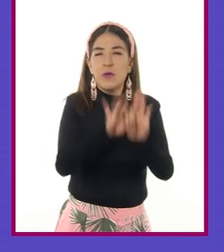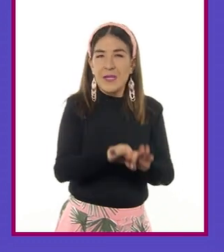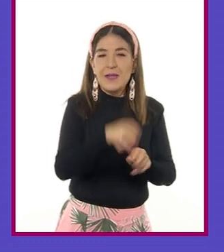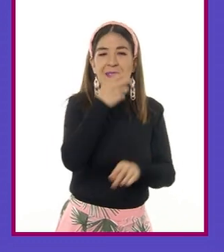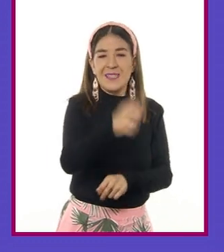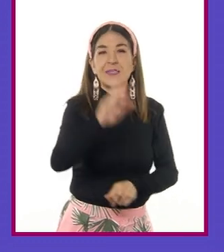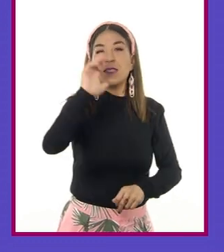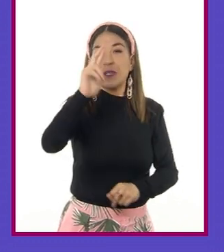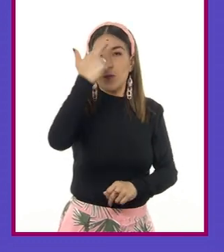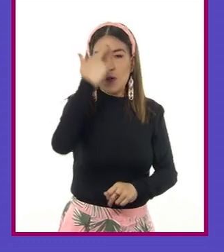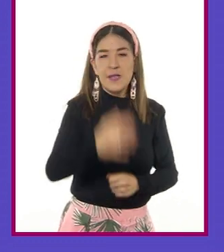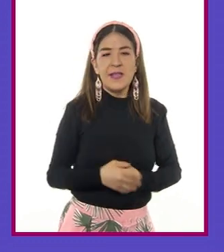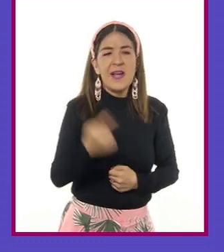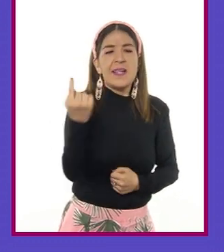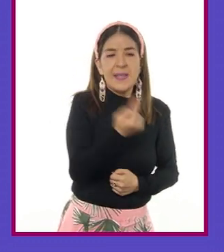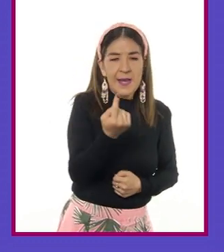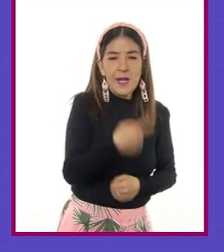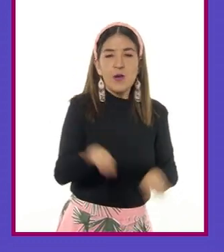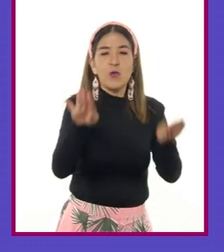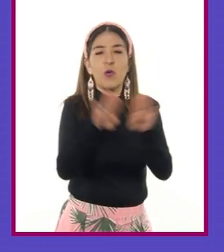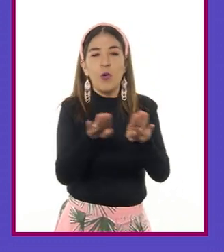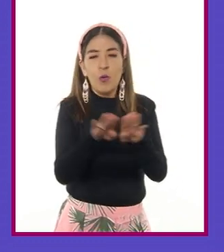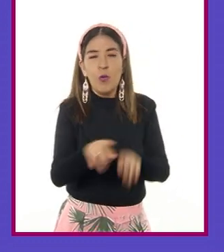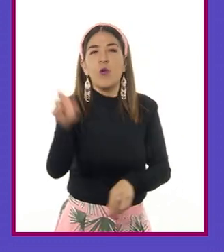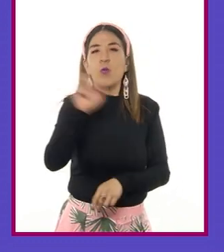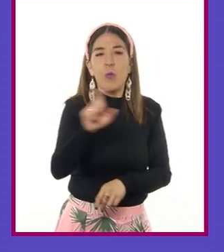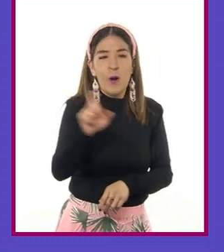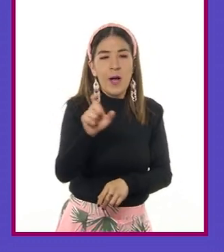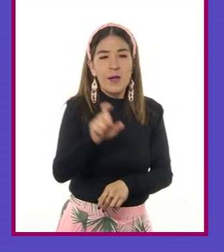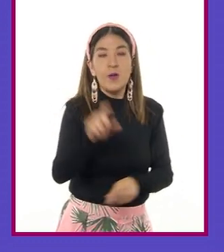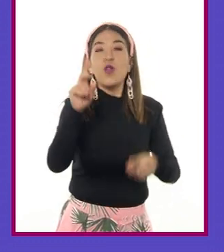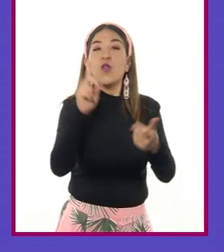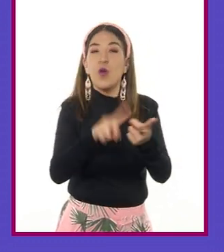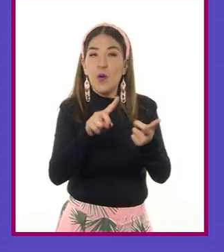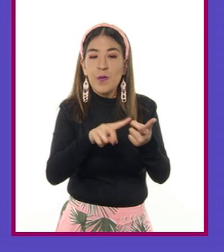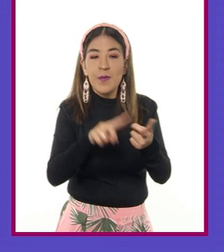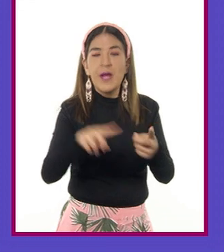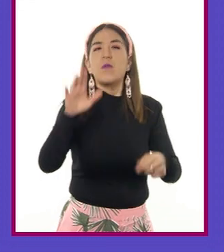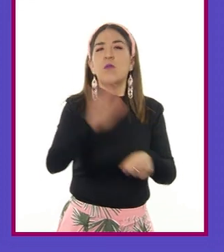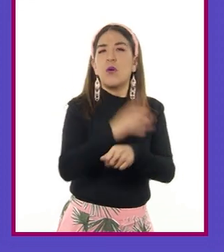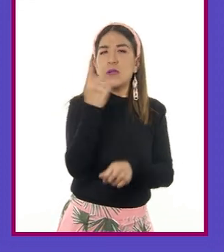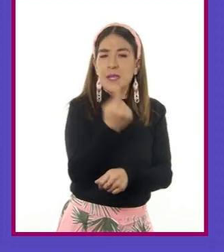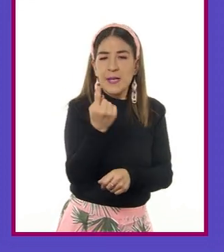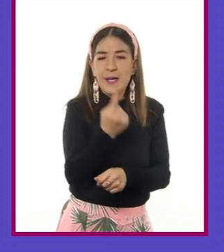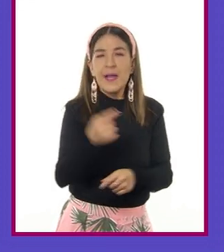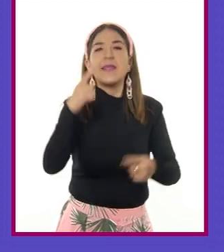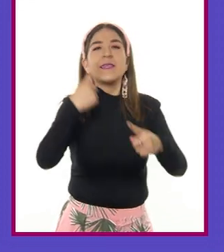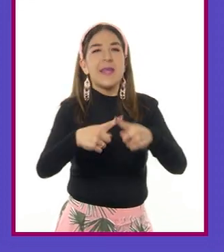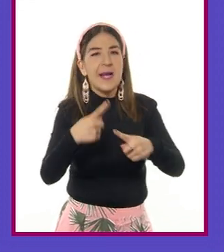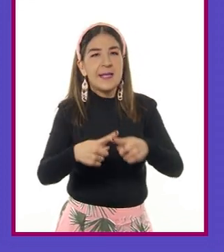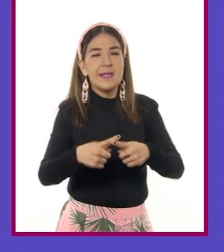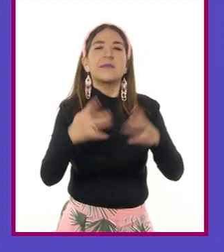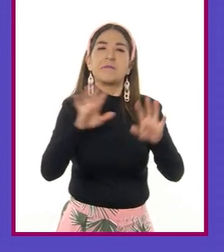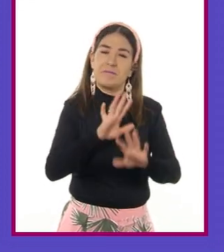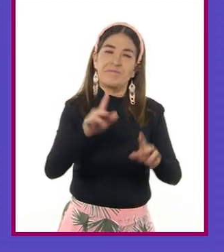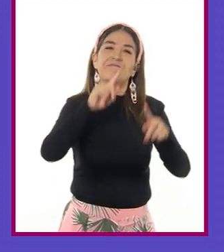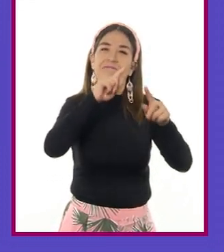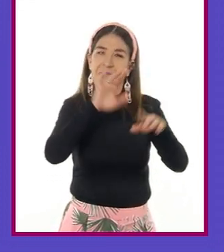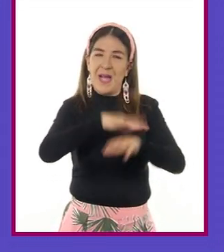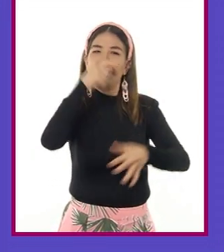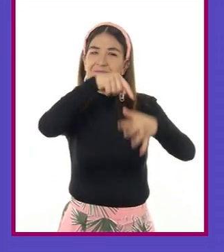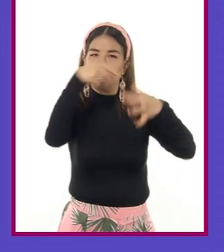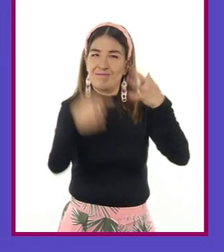Recuerden utilizar qué, cómo, cuándo, dónde, por qué, quiénes, etc.